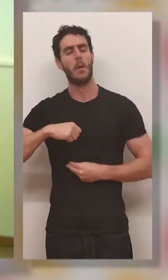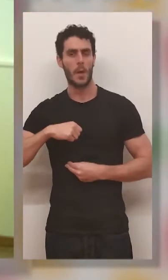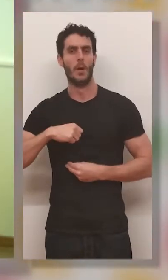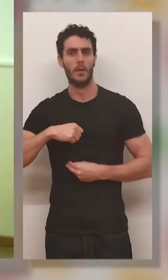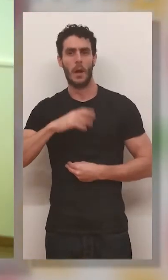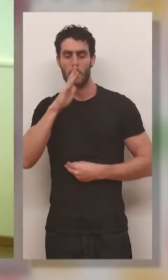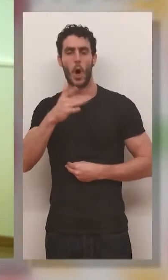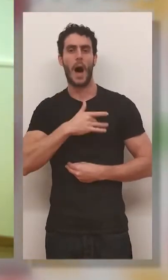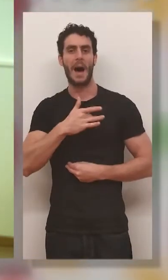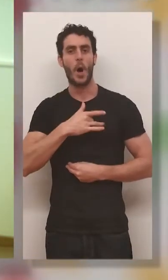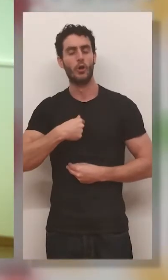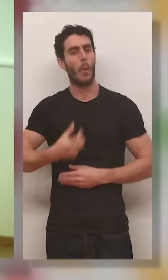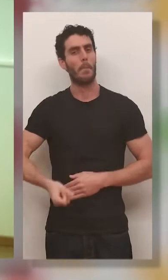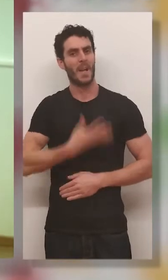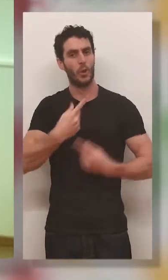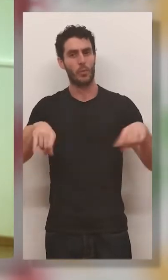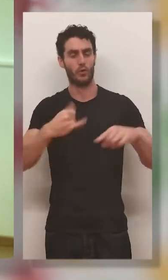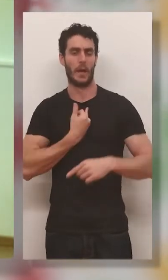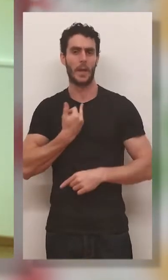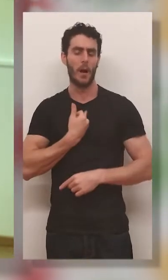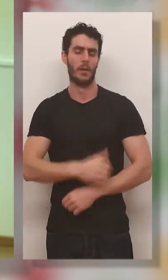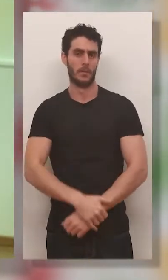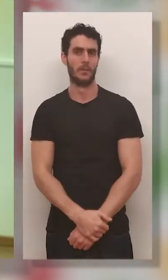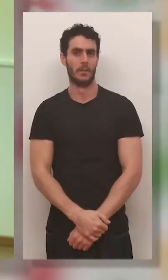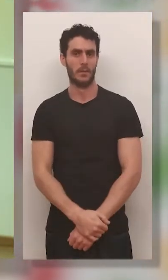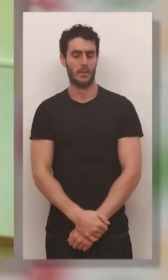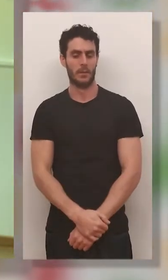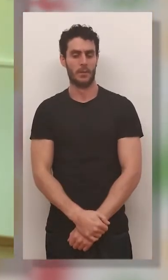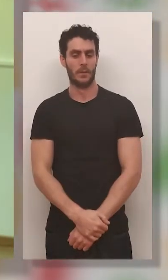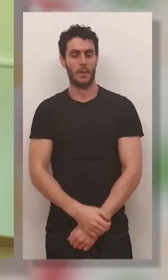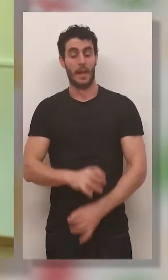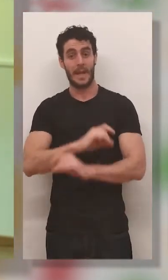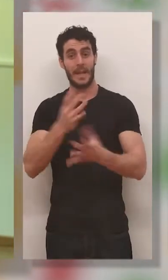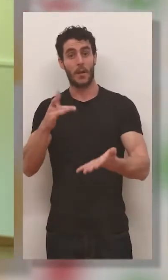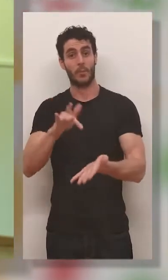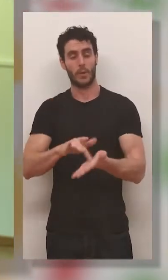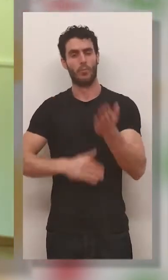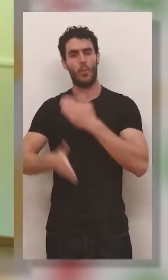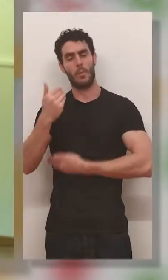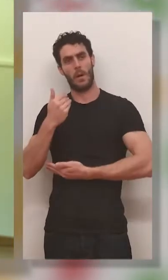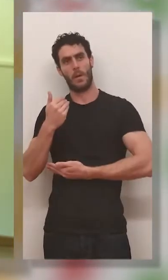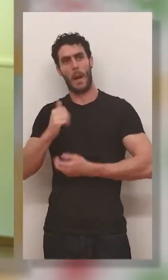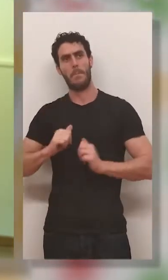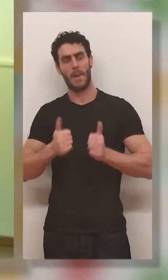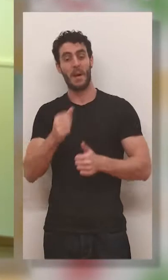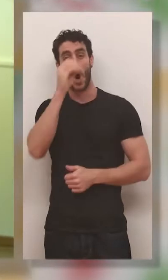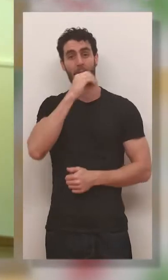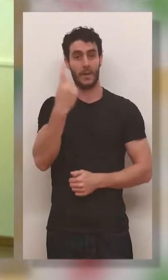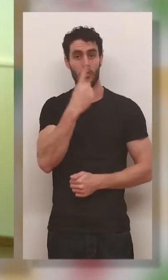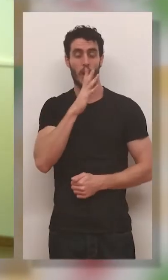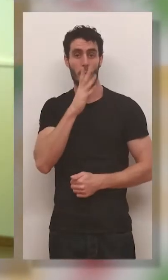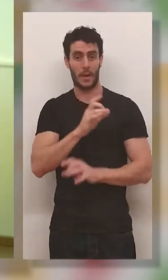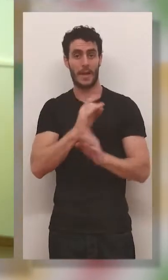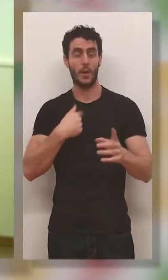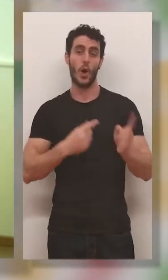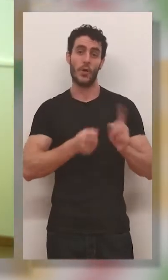de amor y pasión por la música. Y desde ese día que empezamos solamente a dar clases de canto, porque yo, aparte de